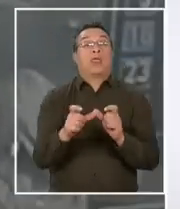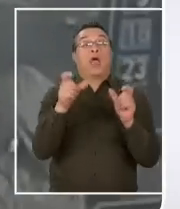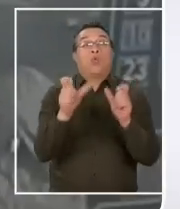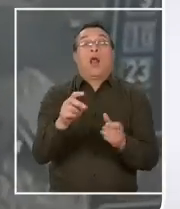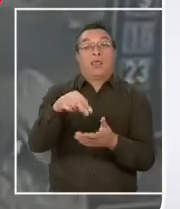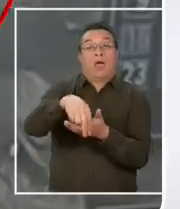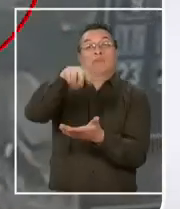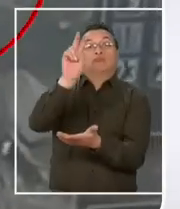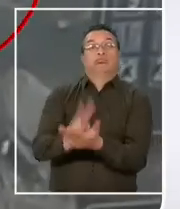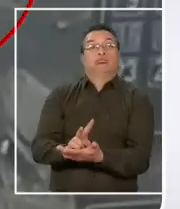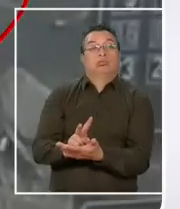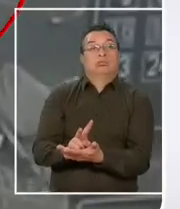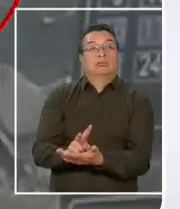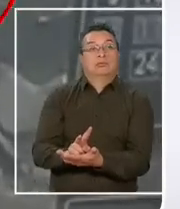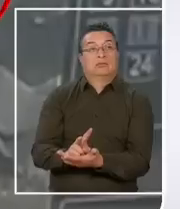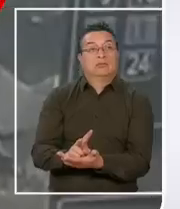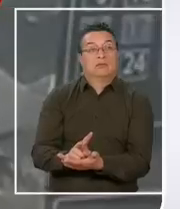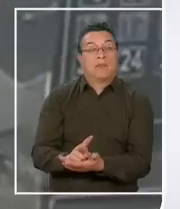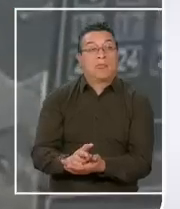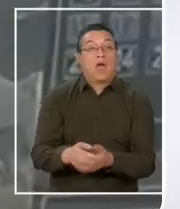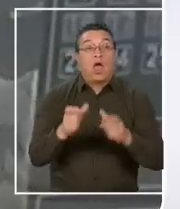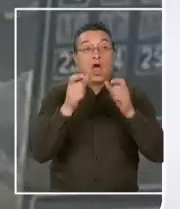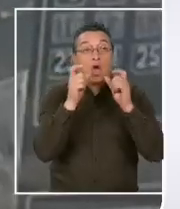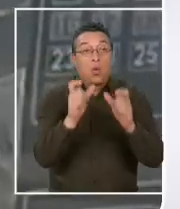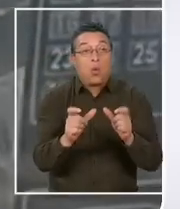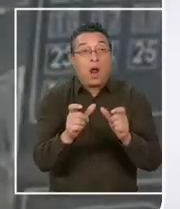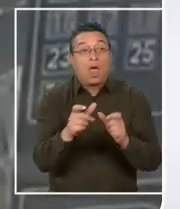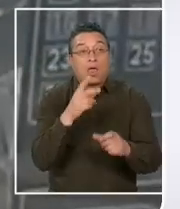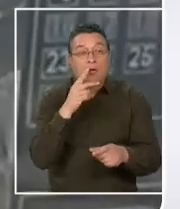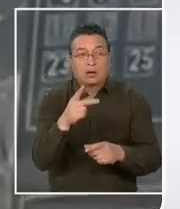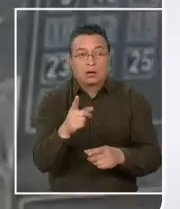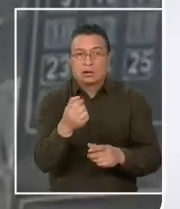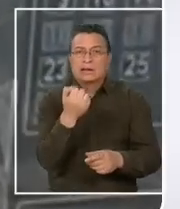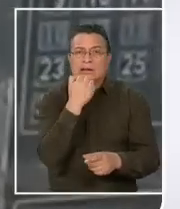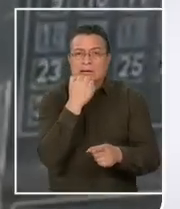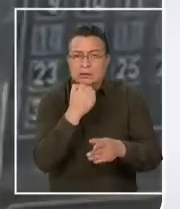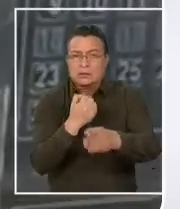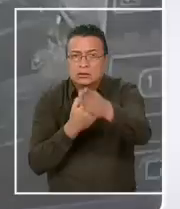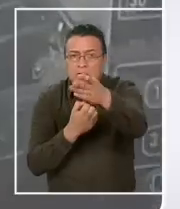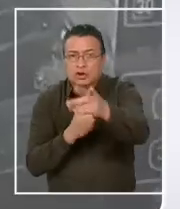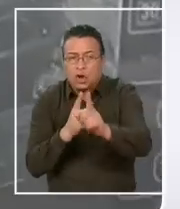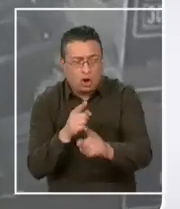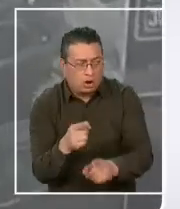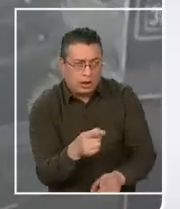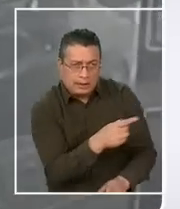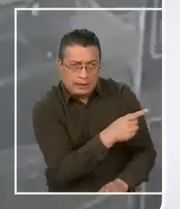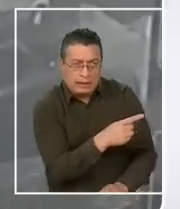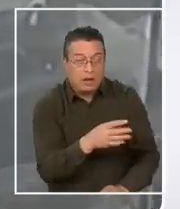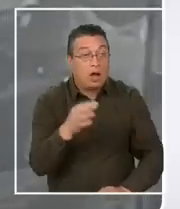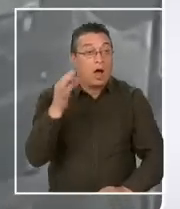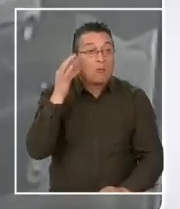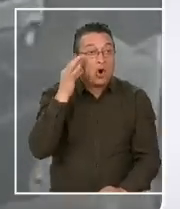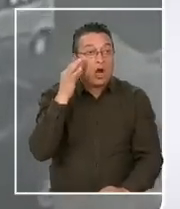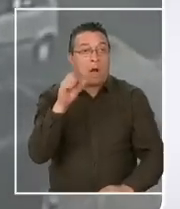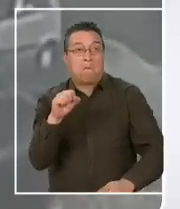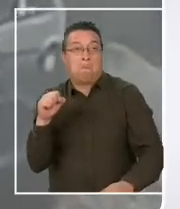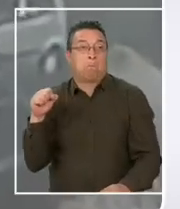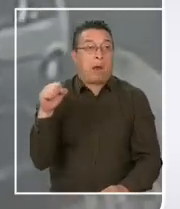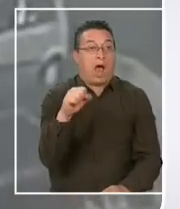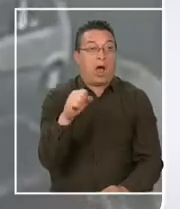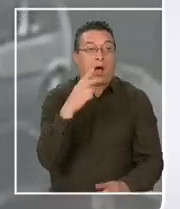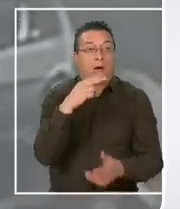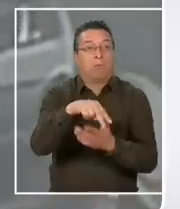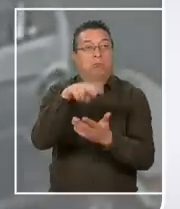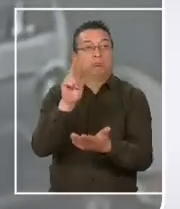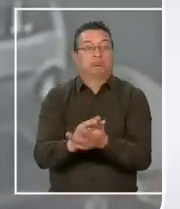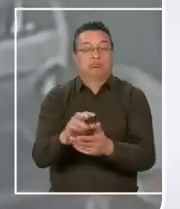suelo. Claro, cuando el guardia le indica que camina erradamente hacia otra torre, la octogenaria mujer lo golpea